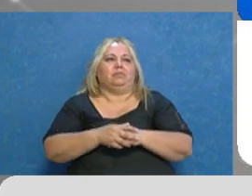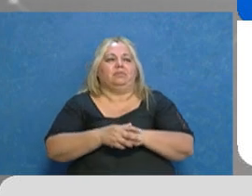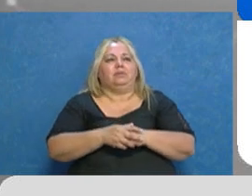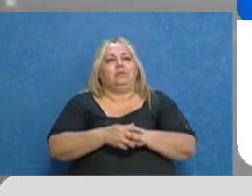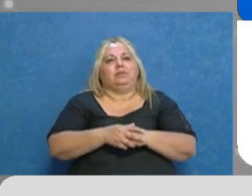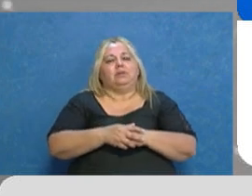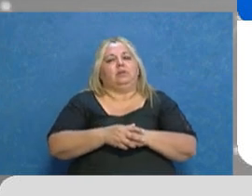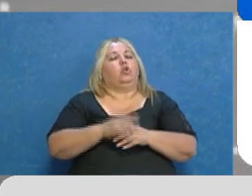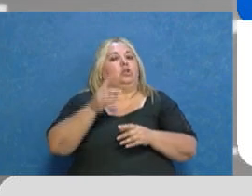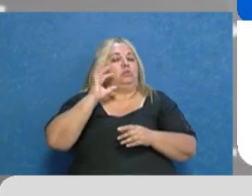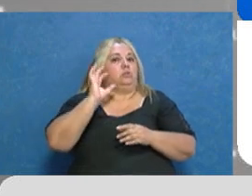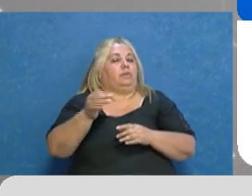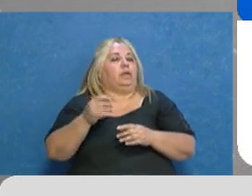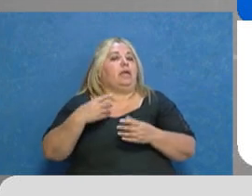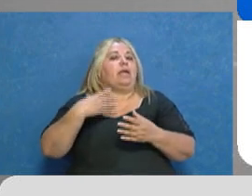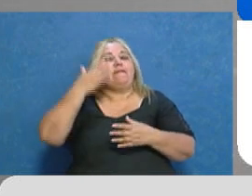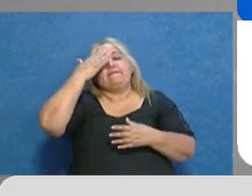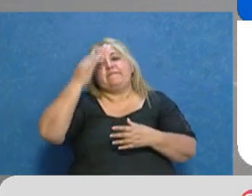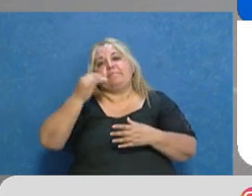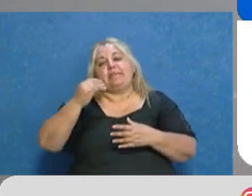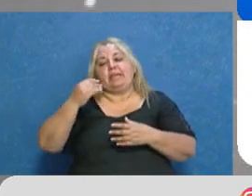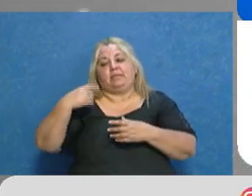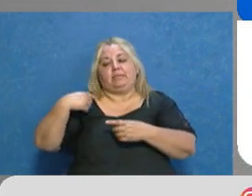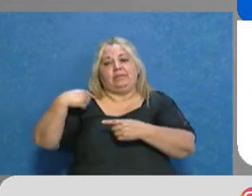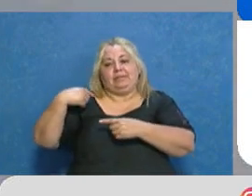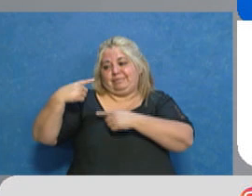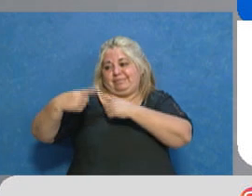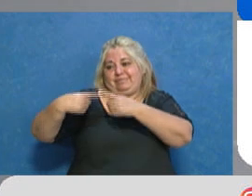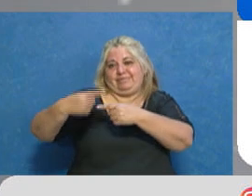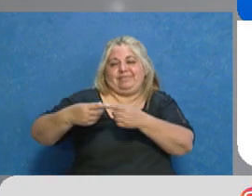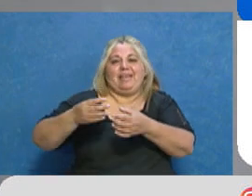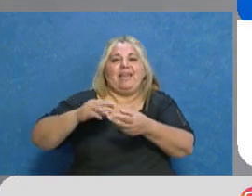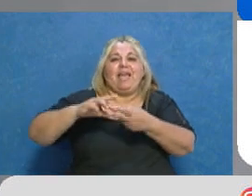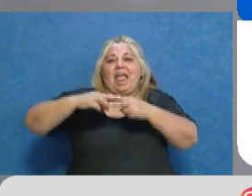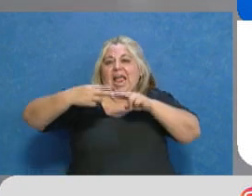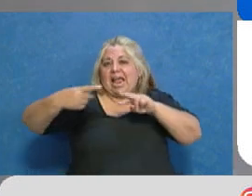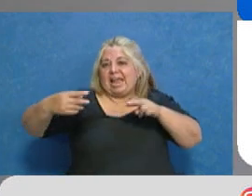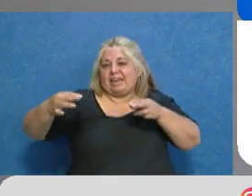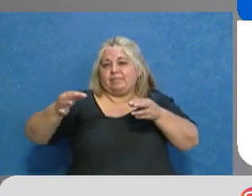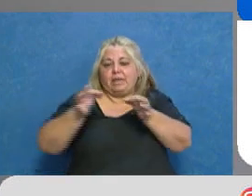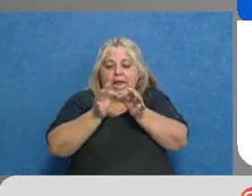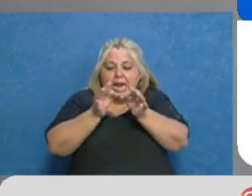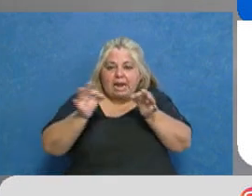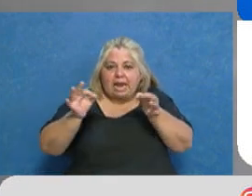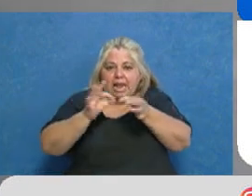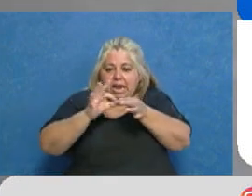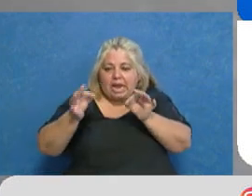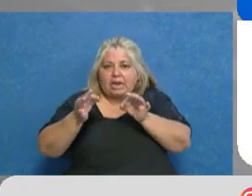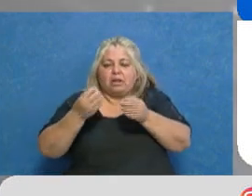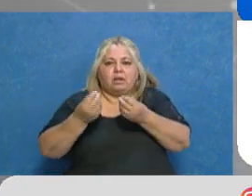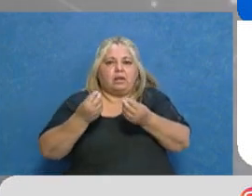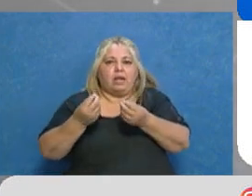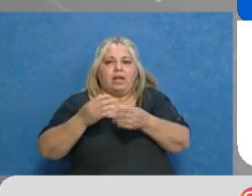una enfermedad congénita, se han identificado ya los genes que la producen, que generan ampollas en